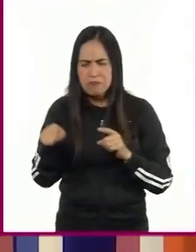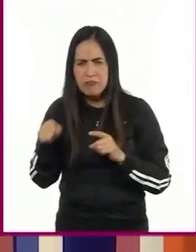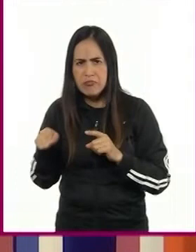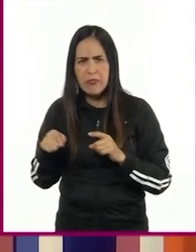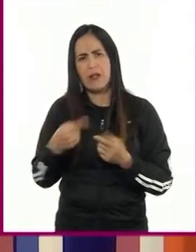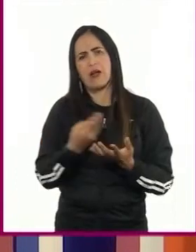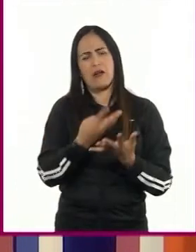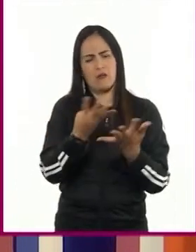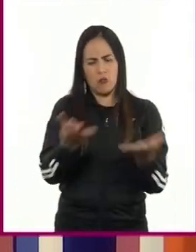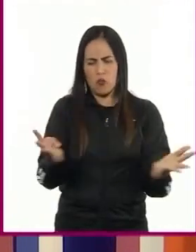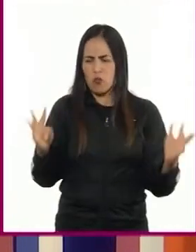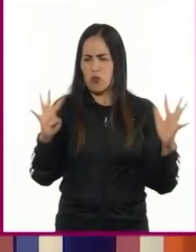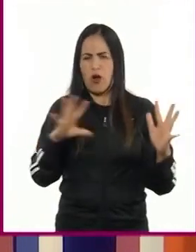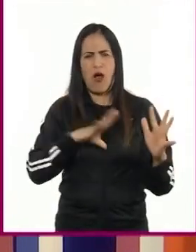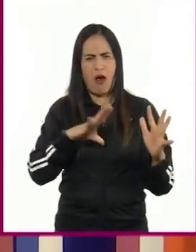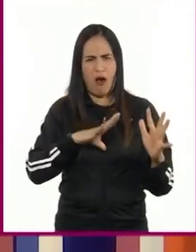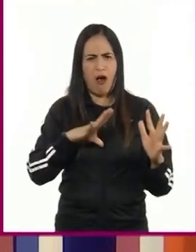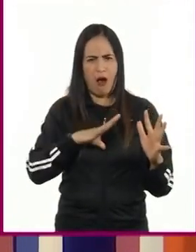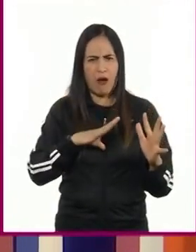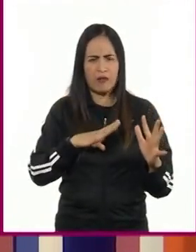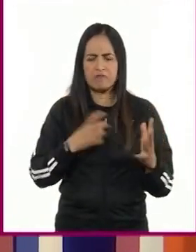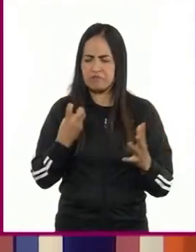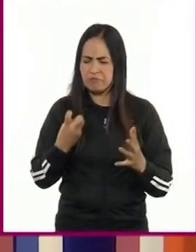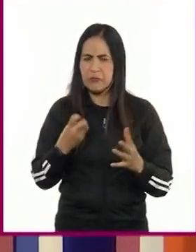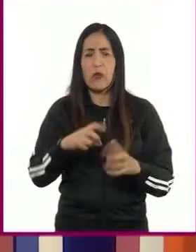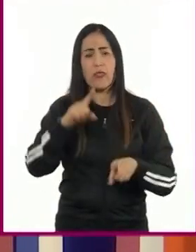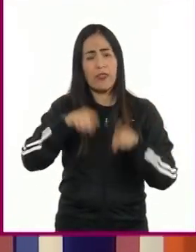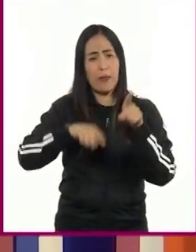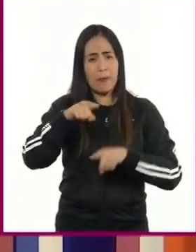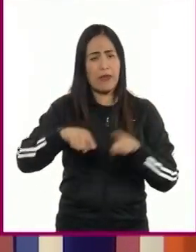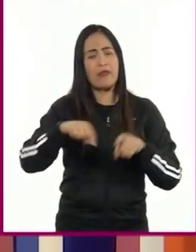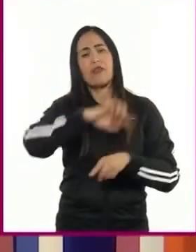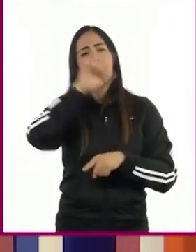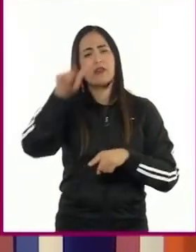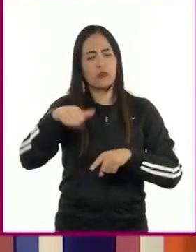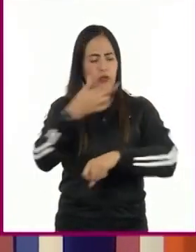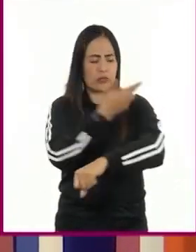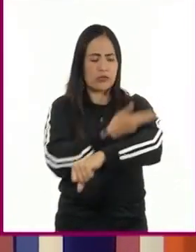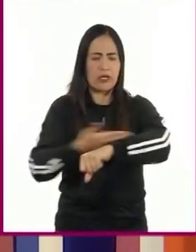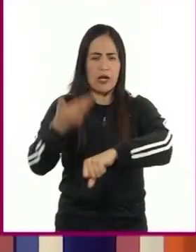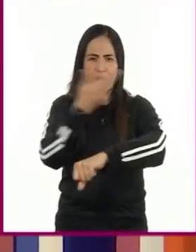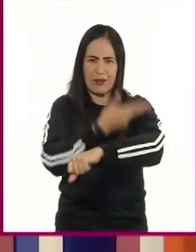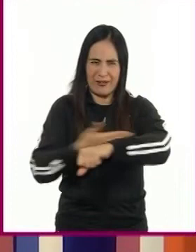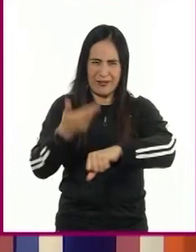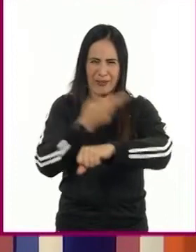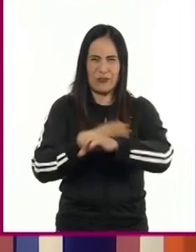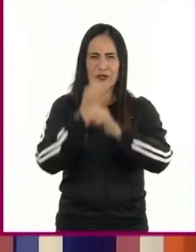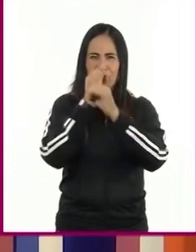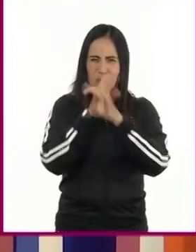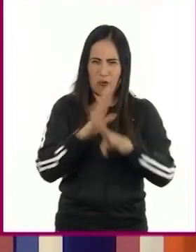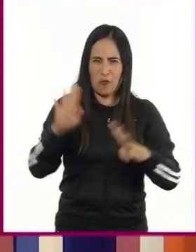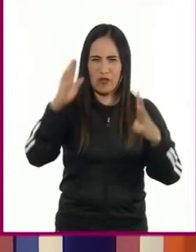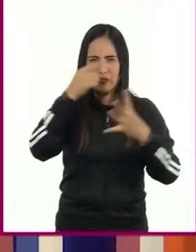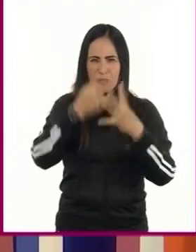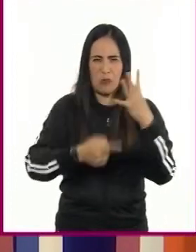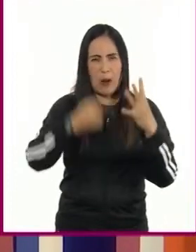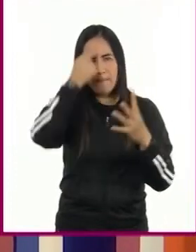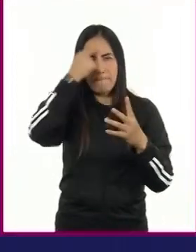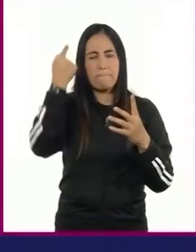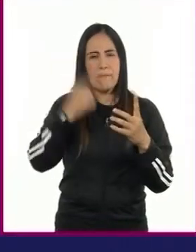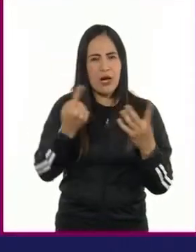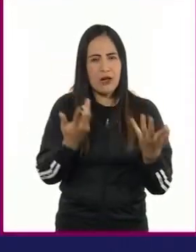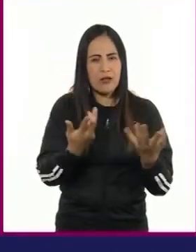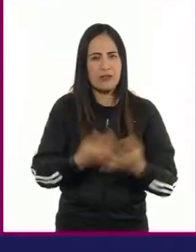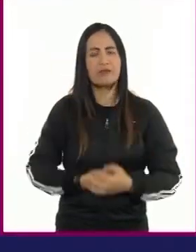distintos tipos de fuentes que existen, ya que de esto depende la correcta organización de los datos y el cumplimiento del propósito que se